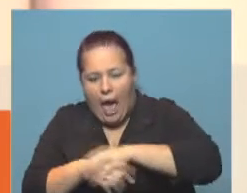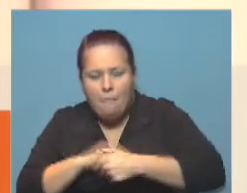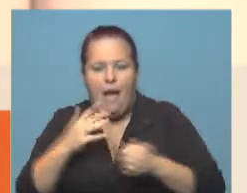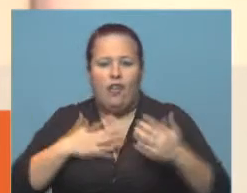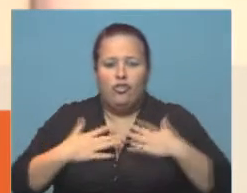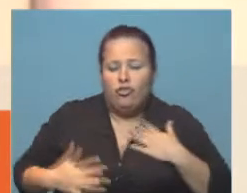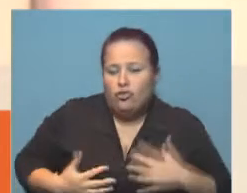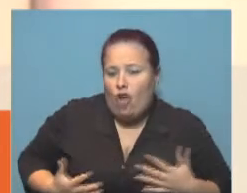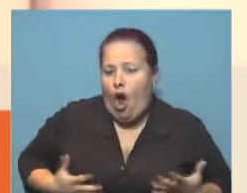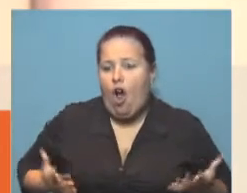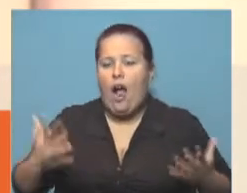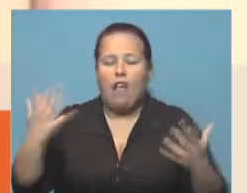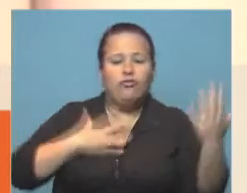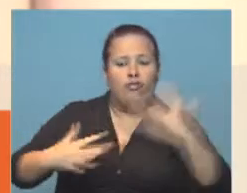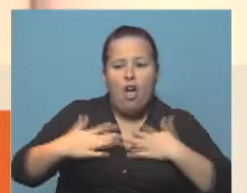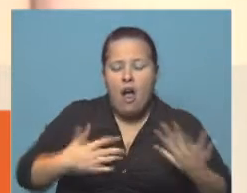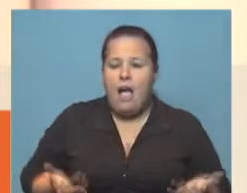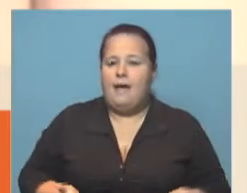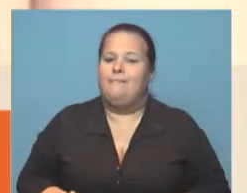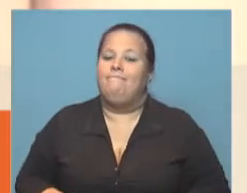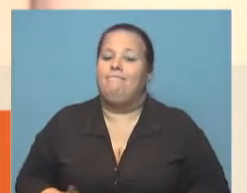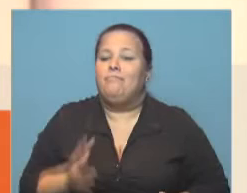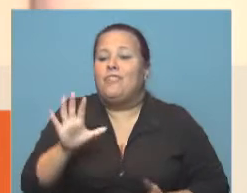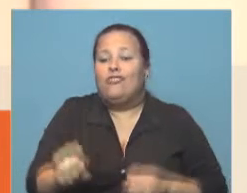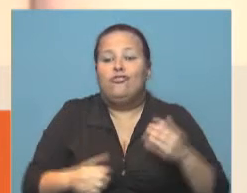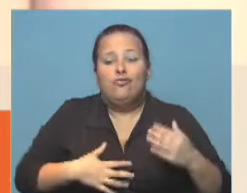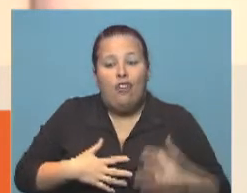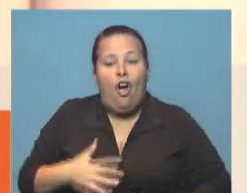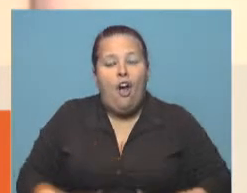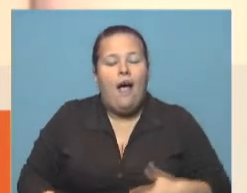toca, lo tocan, etcétera, No se tocan los y genitales. tocándose